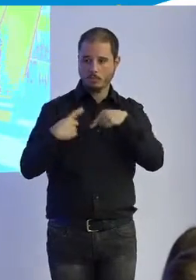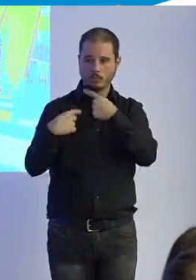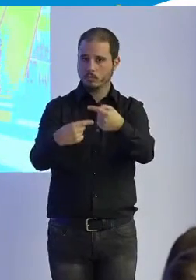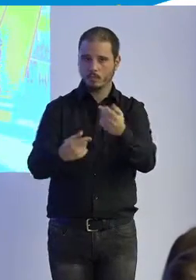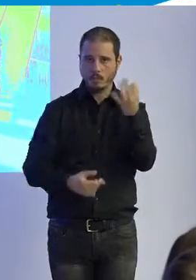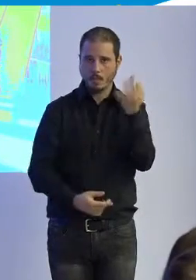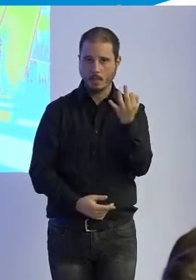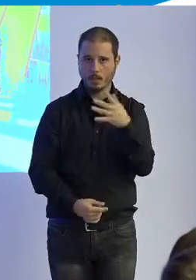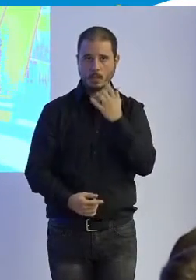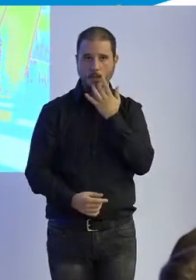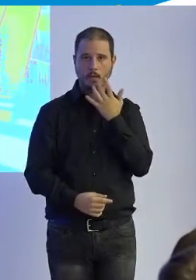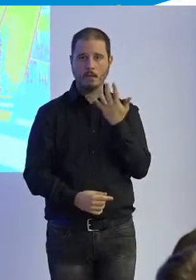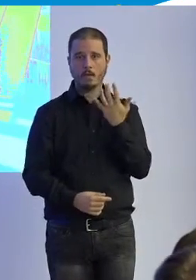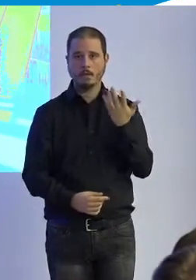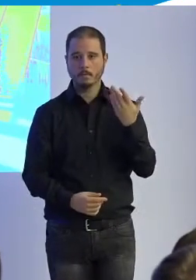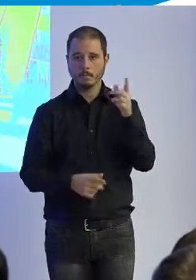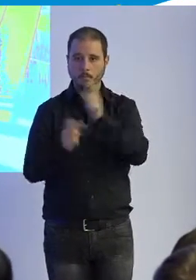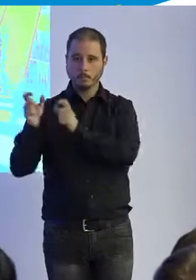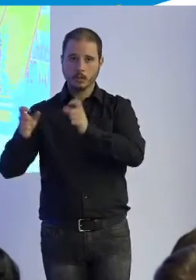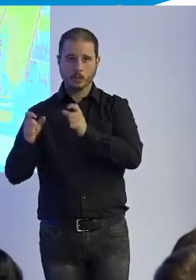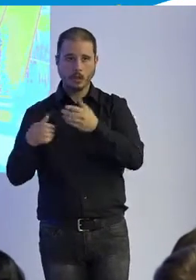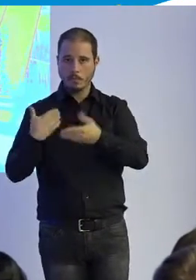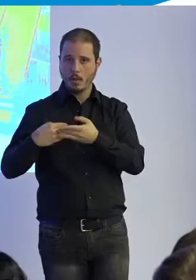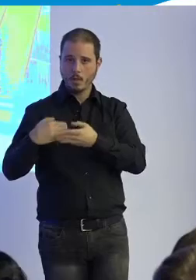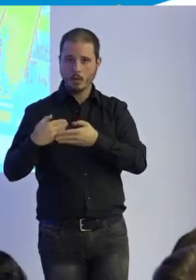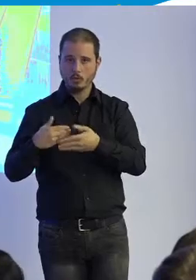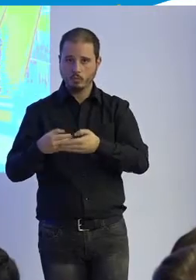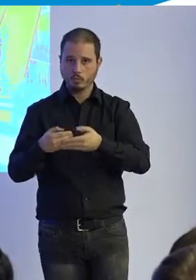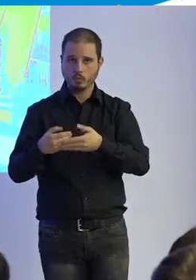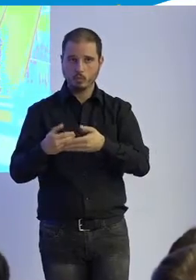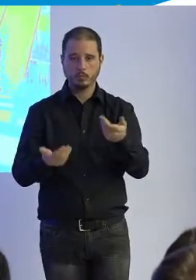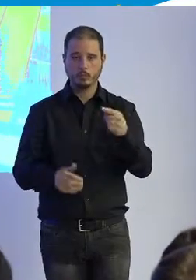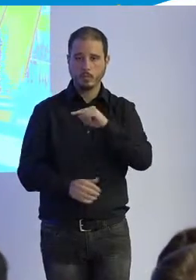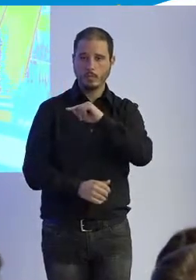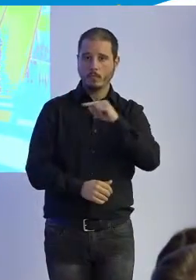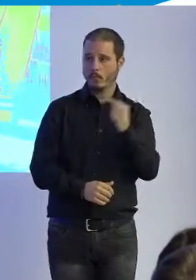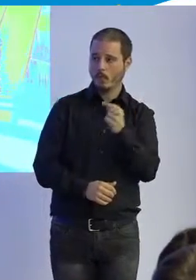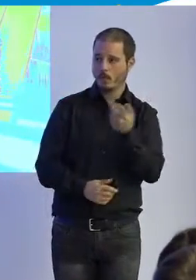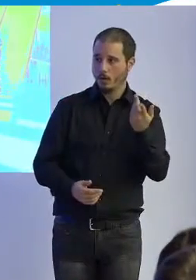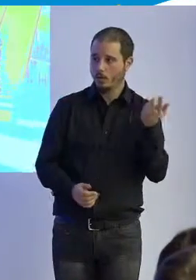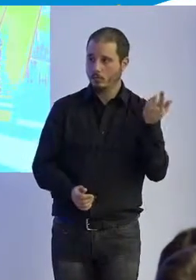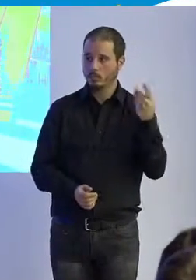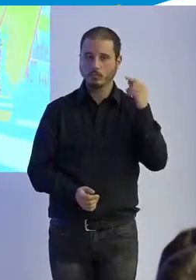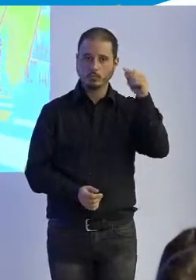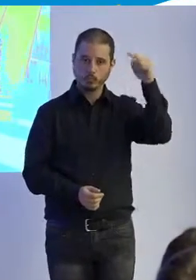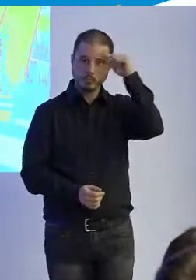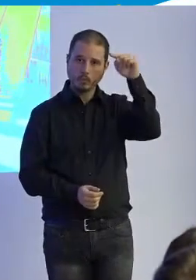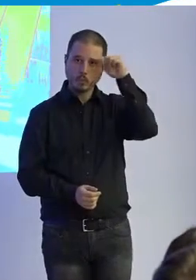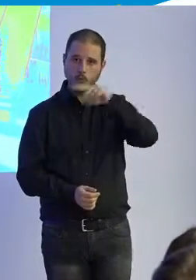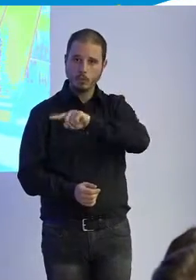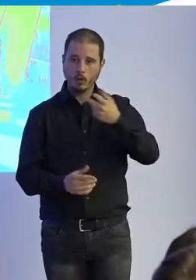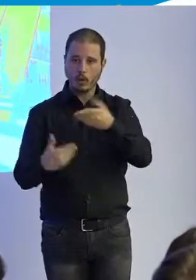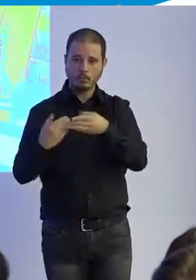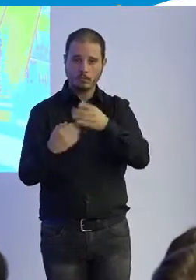de que traer gente, por ejemplo, que comentaba antes del mundo de los videojuegos, ya tienen ese tipo de cultura, ya está, ya lo tienen dentro, ya